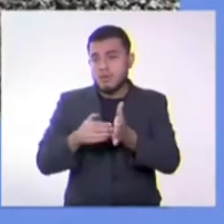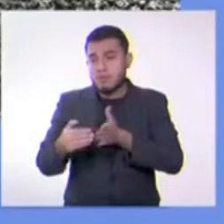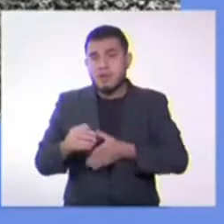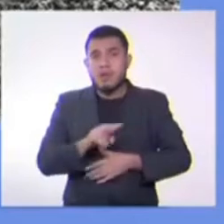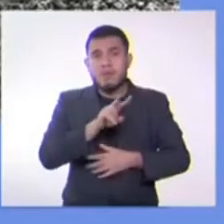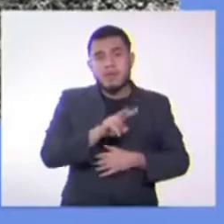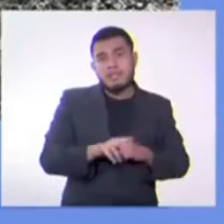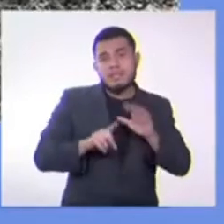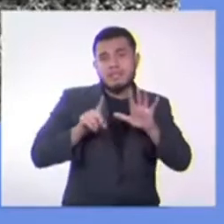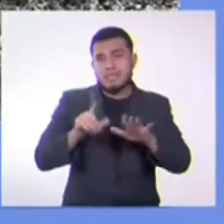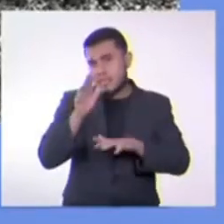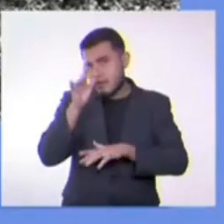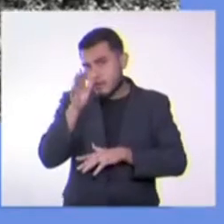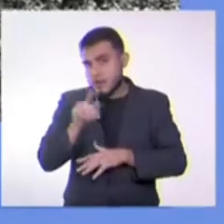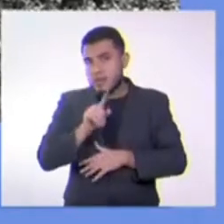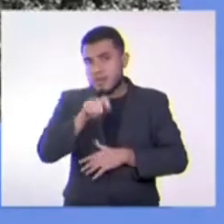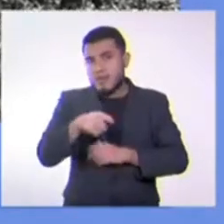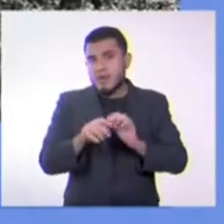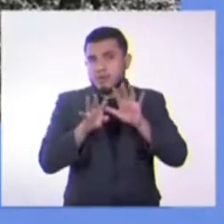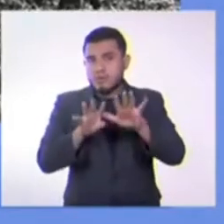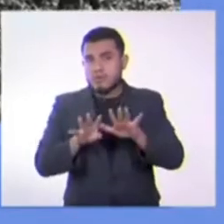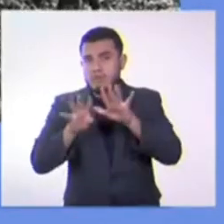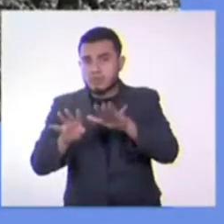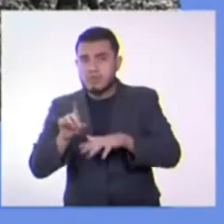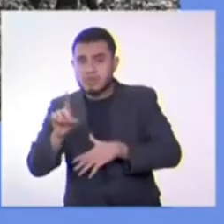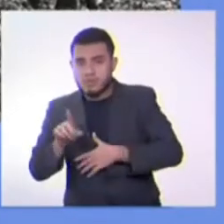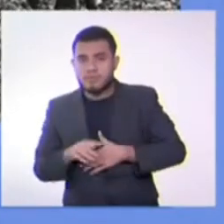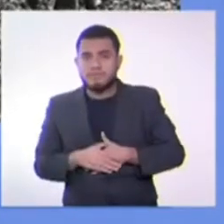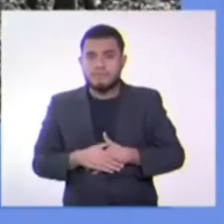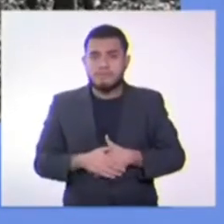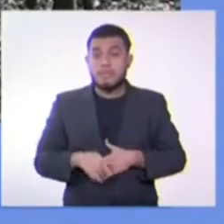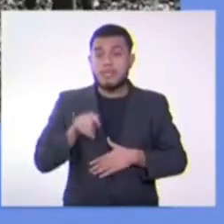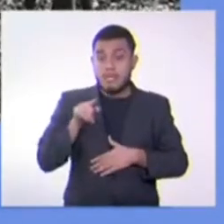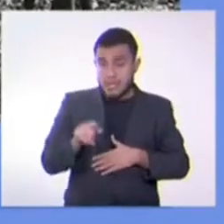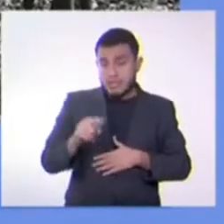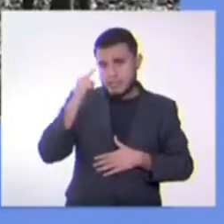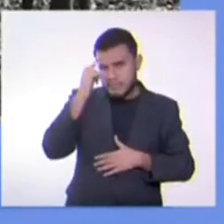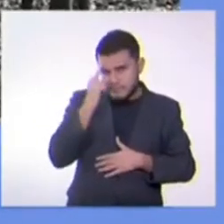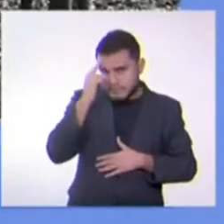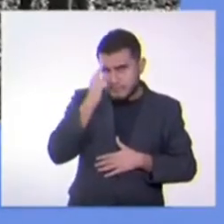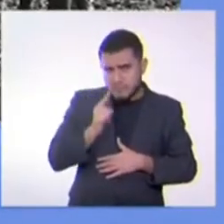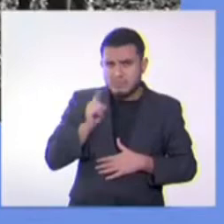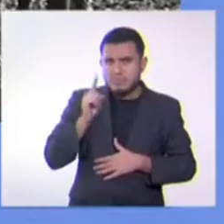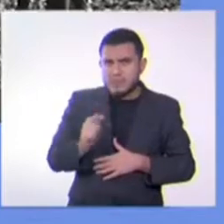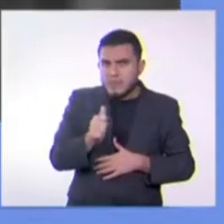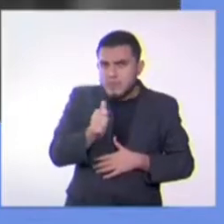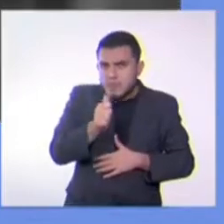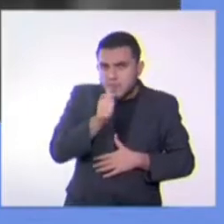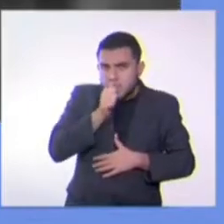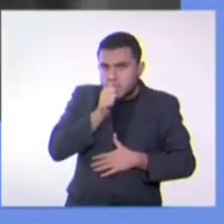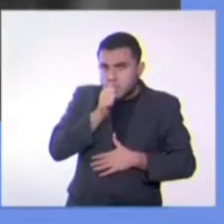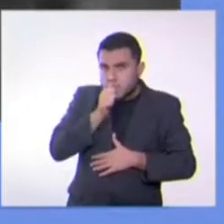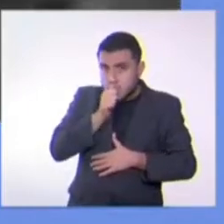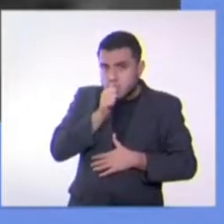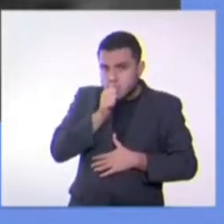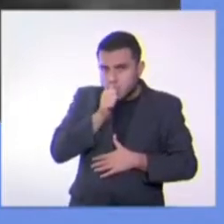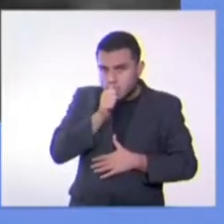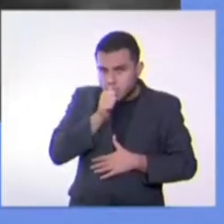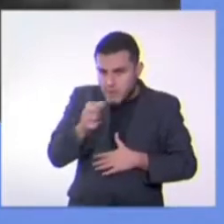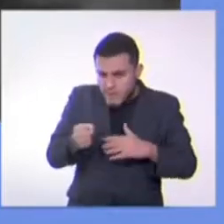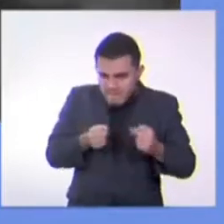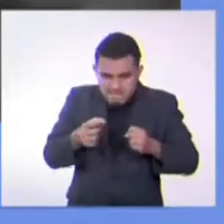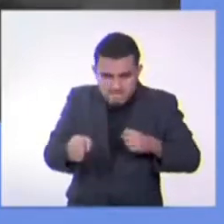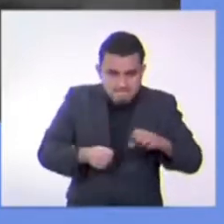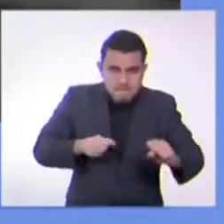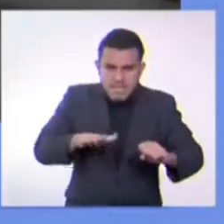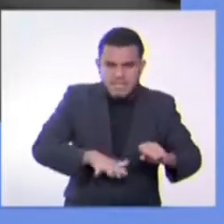de febrero de 1881. Esta se considera la privatización de tierras más